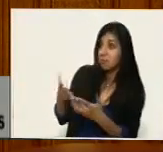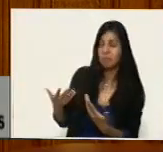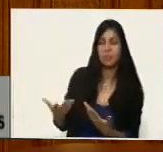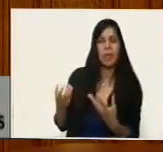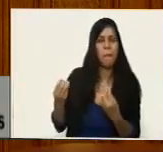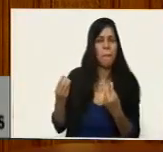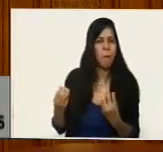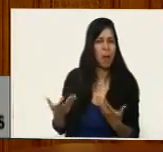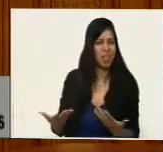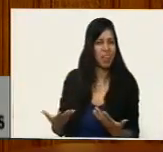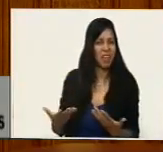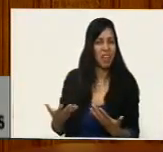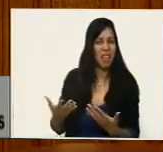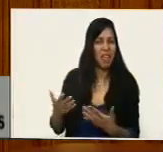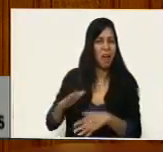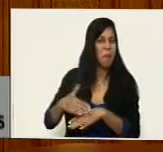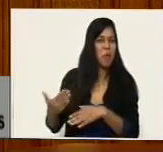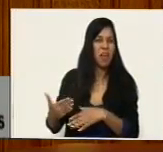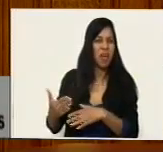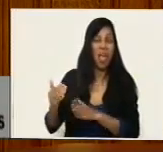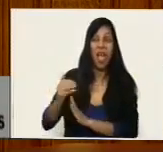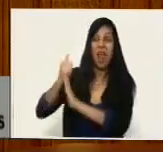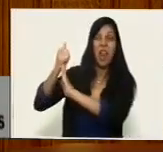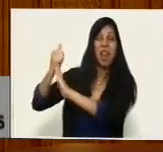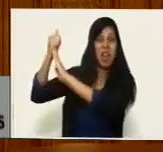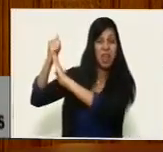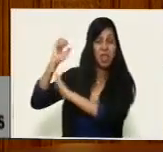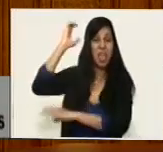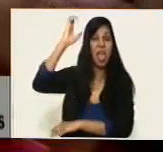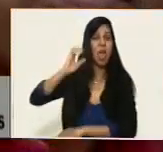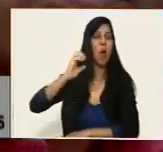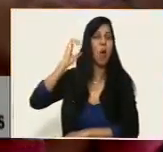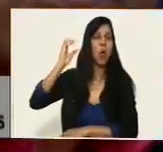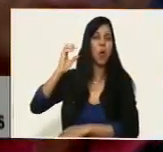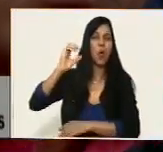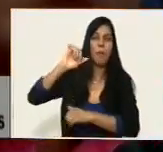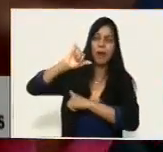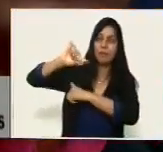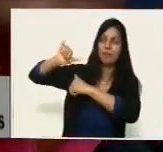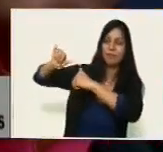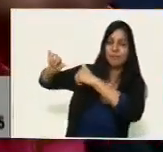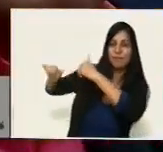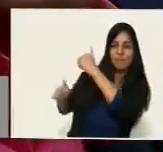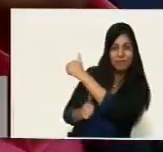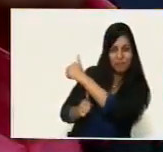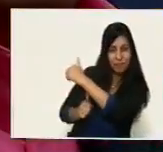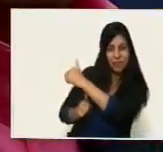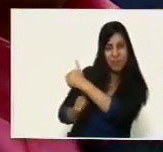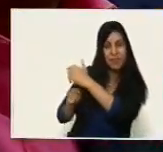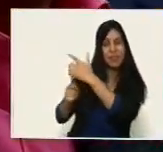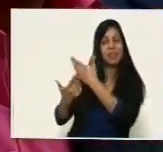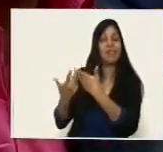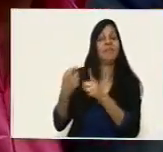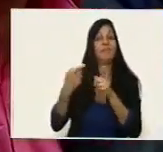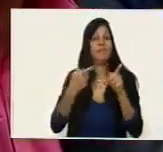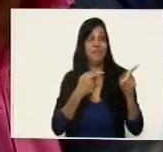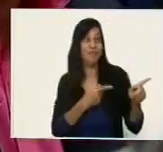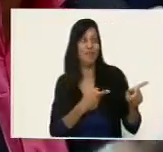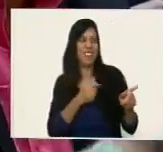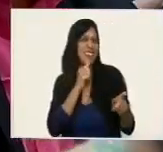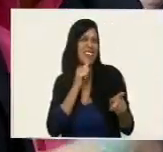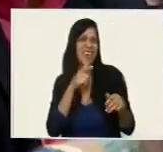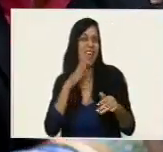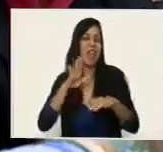una subordinación con el amo del mundo, la contradicción principal, porque esto no viene de Europa. Esto